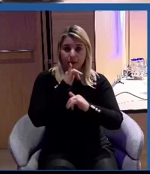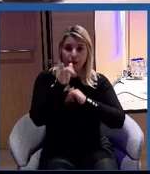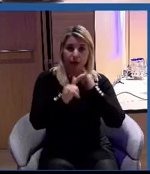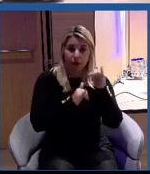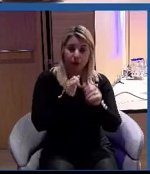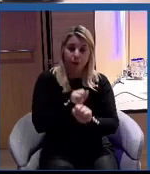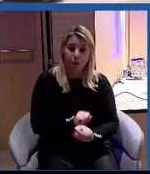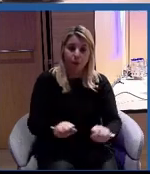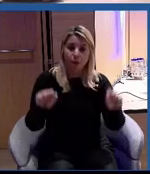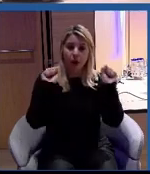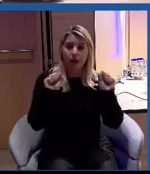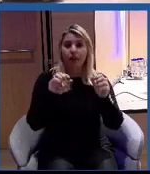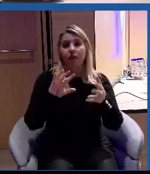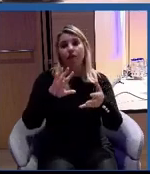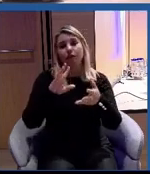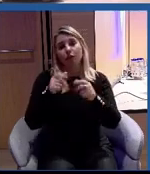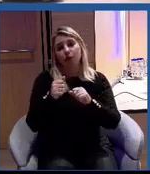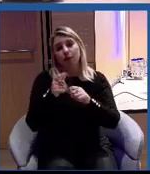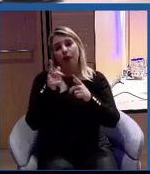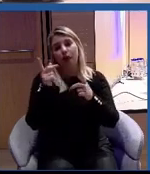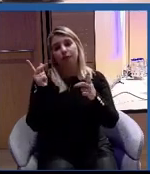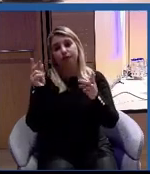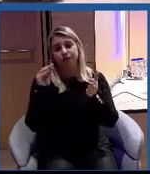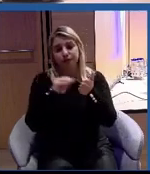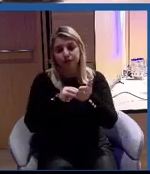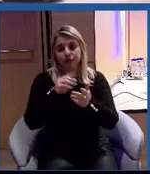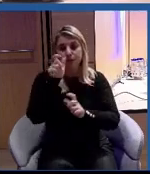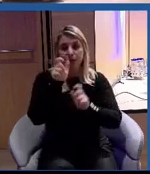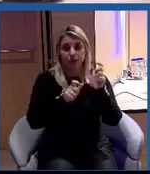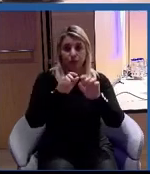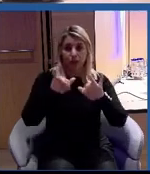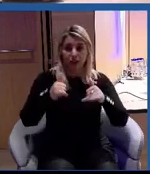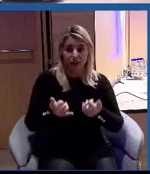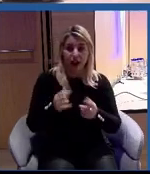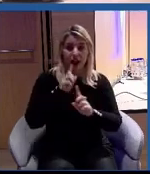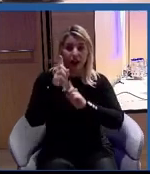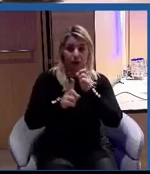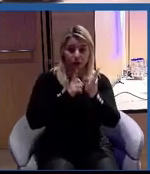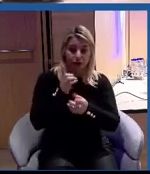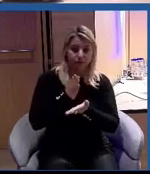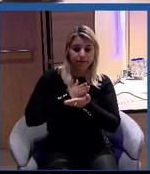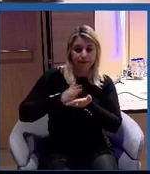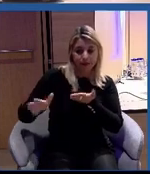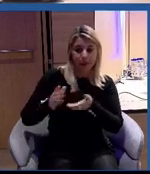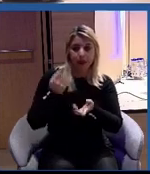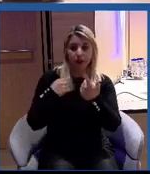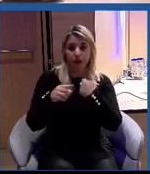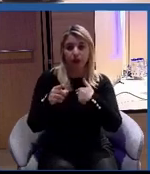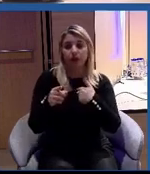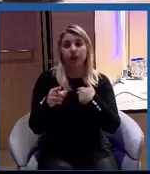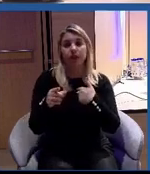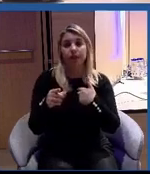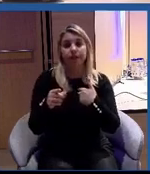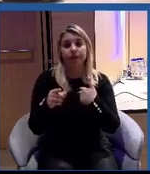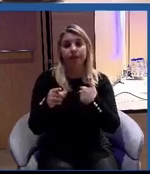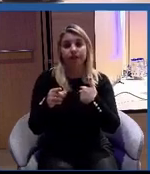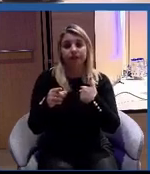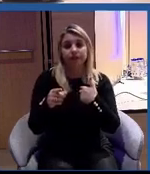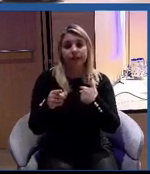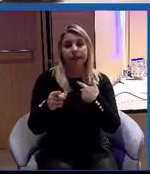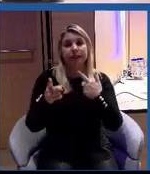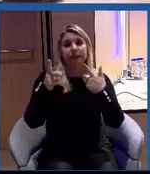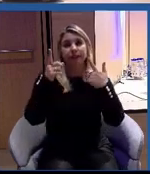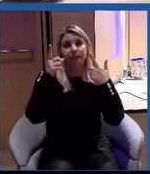manejan en términos de afiliaciones y Y qué personas quedan excluidas pero también así eh la